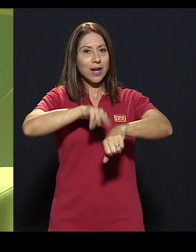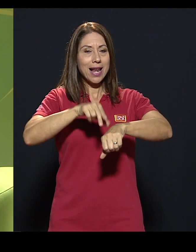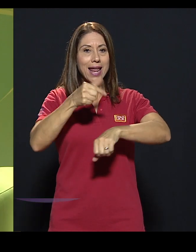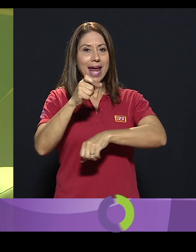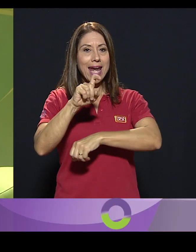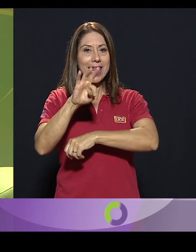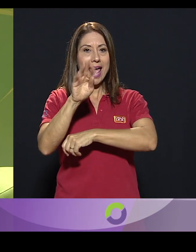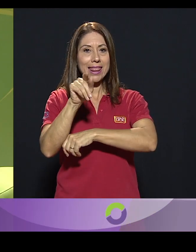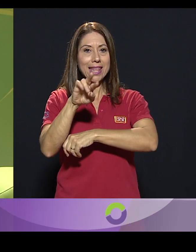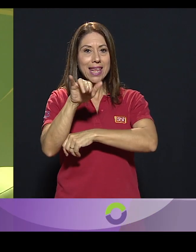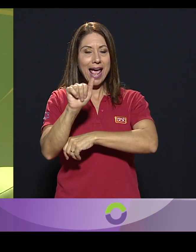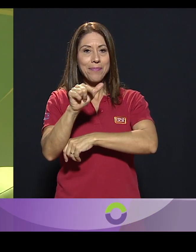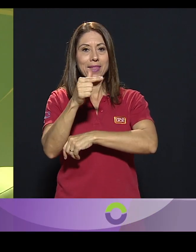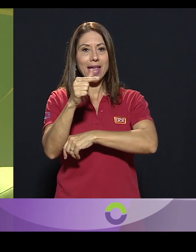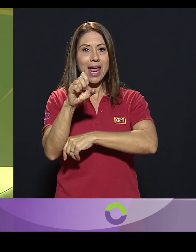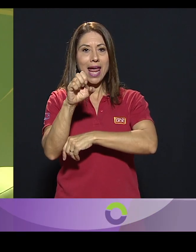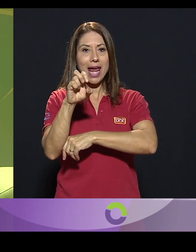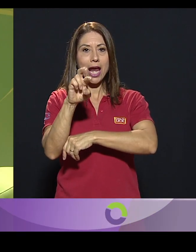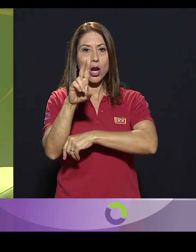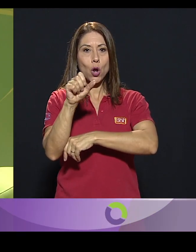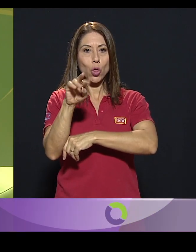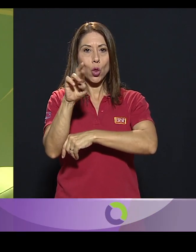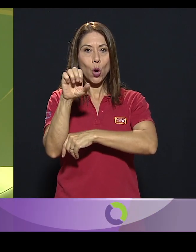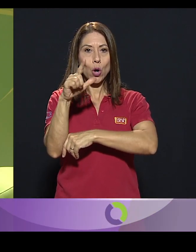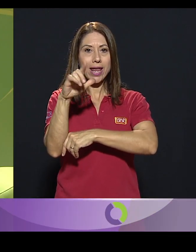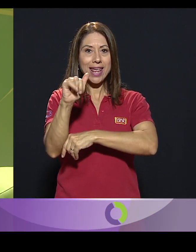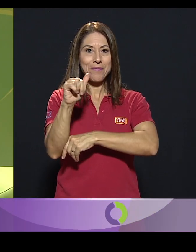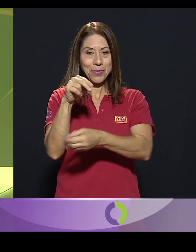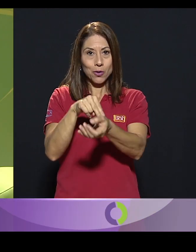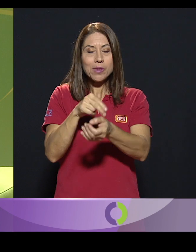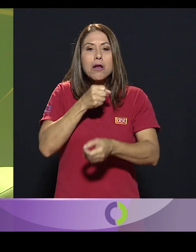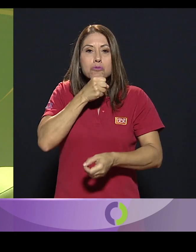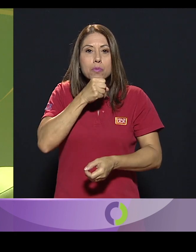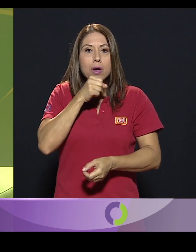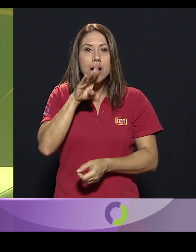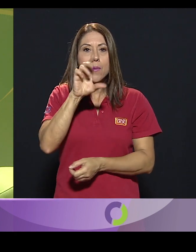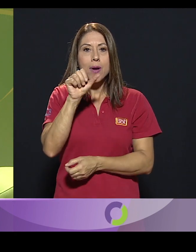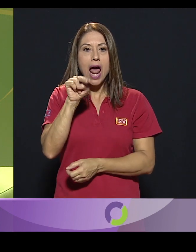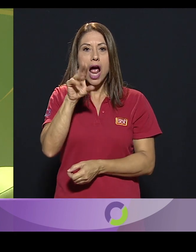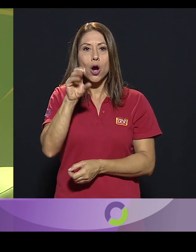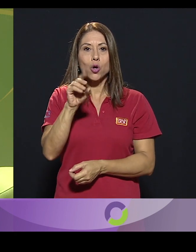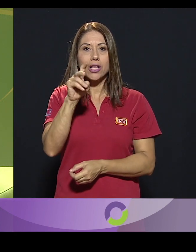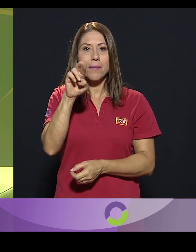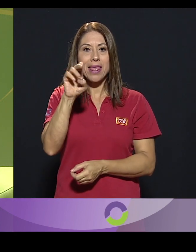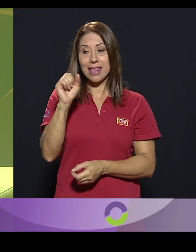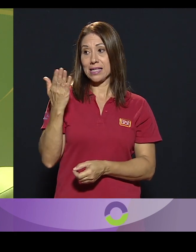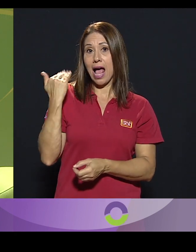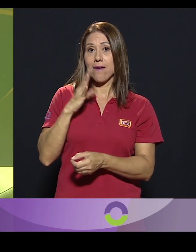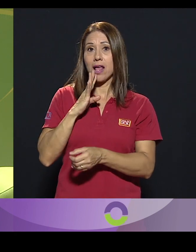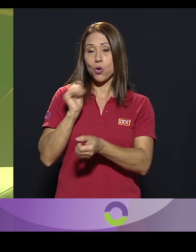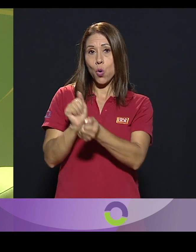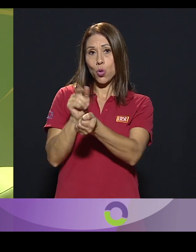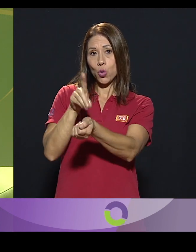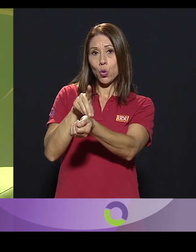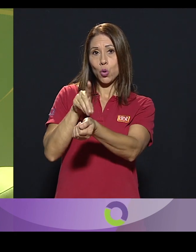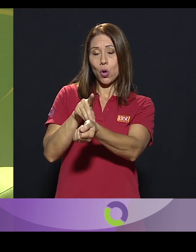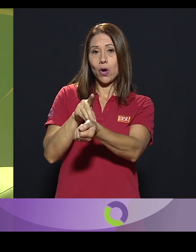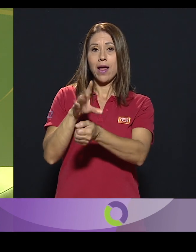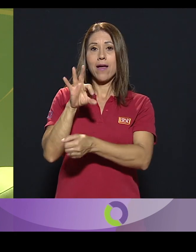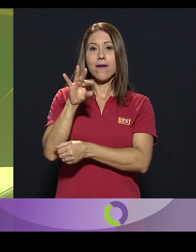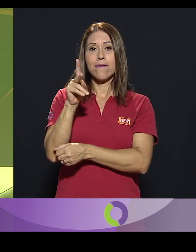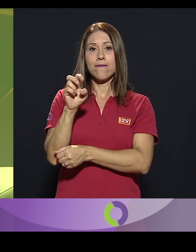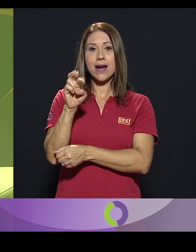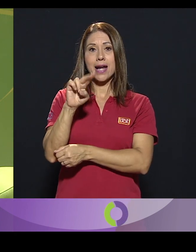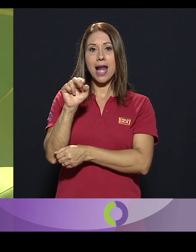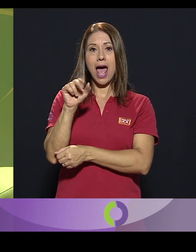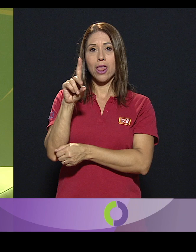Nacional de Geriatría y Gerontología del Blanco Cervantes, así que hemos venido conversando con el doctor Fernando